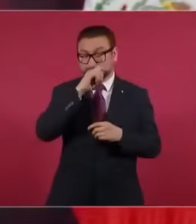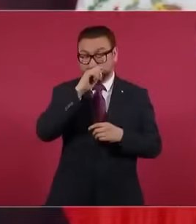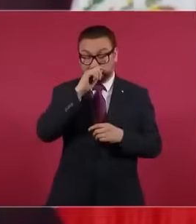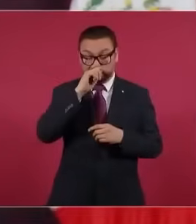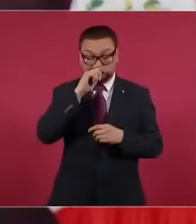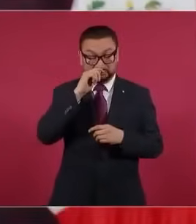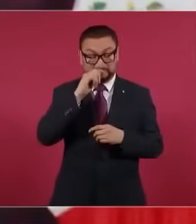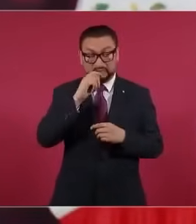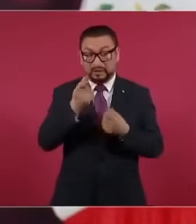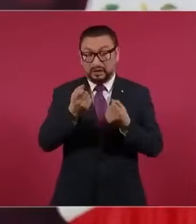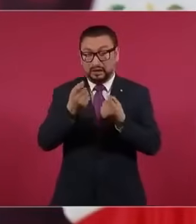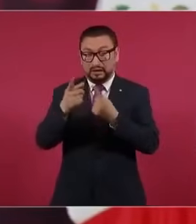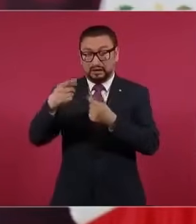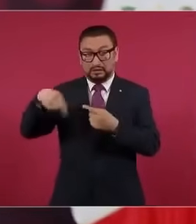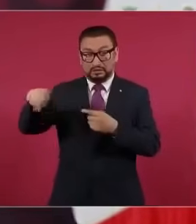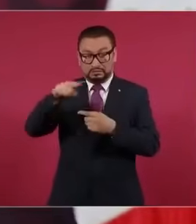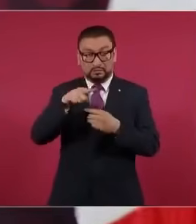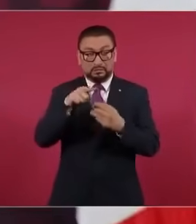instrumento